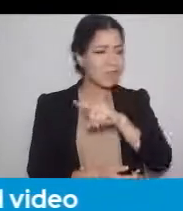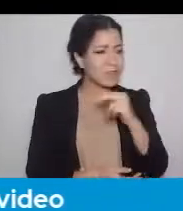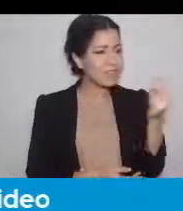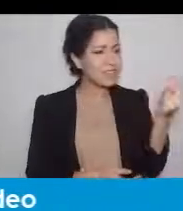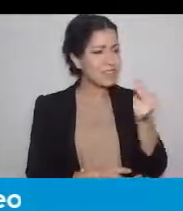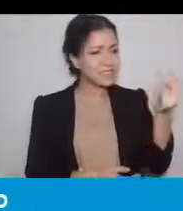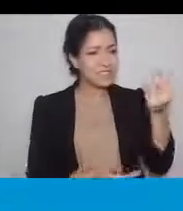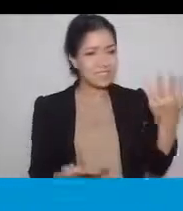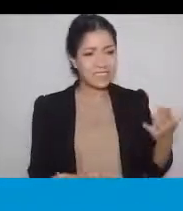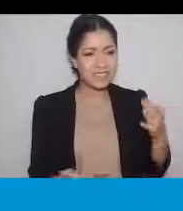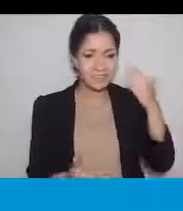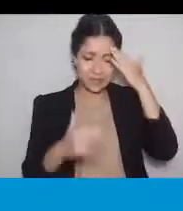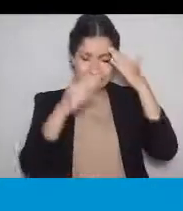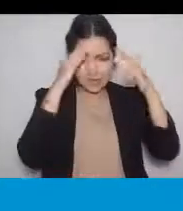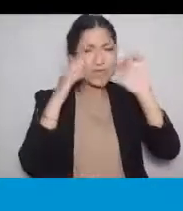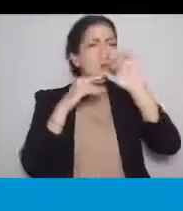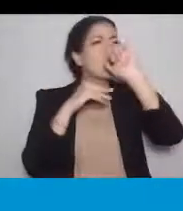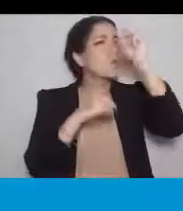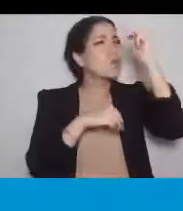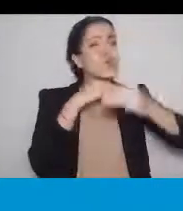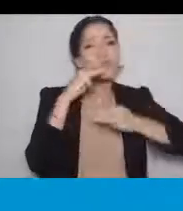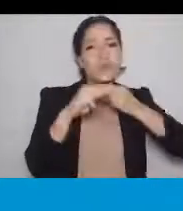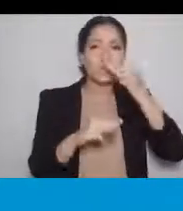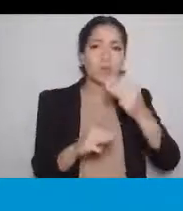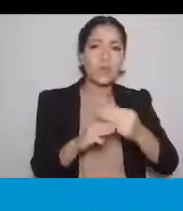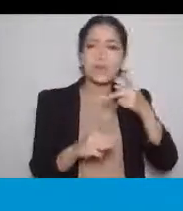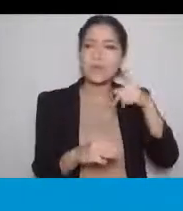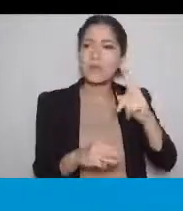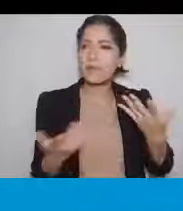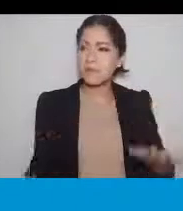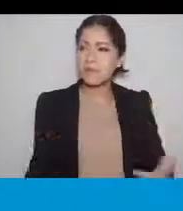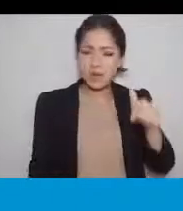mundos. ¿Qué hay de bueno en este planeta?